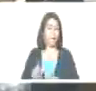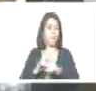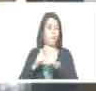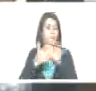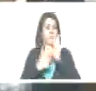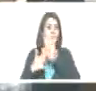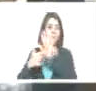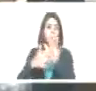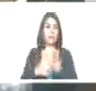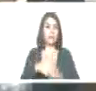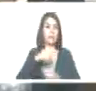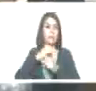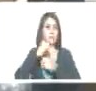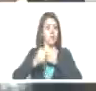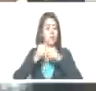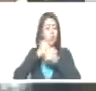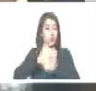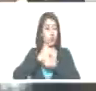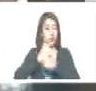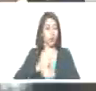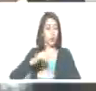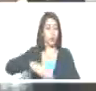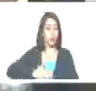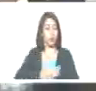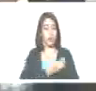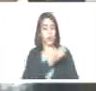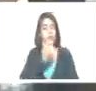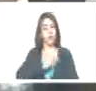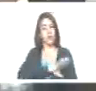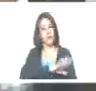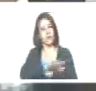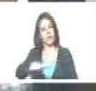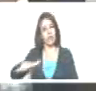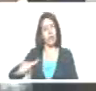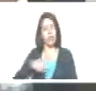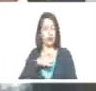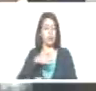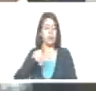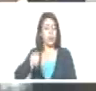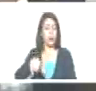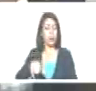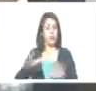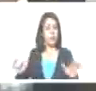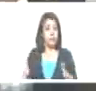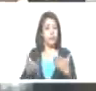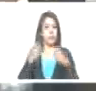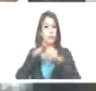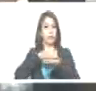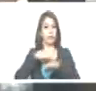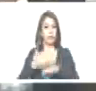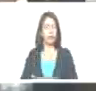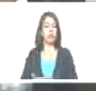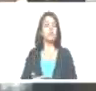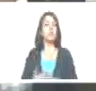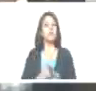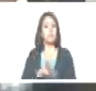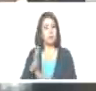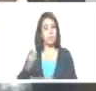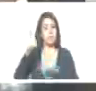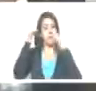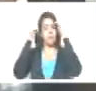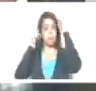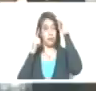corríos y canciones llaneras, pienso y he dicho, sirvieron de estímulo y base al comandante Hugo Chávez